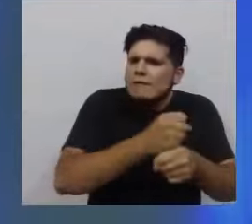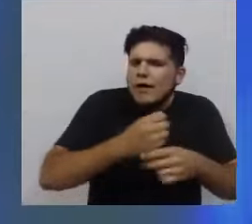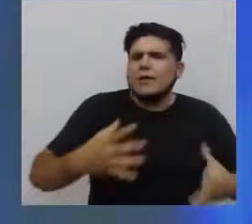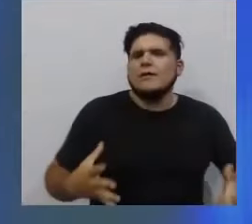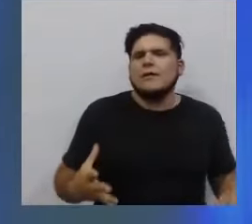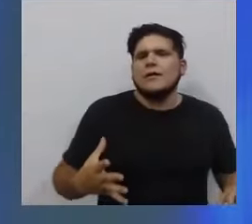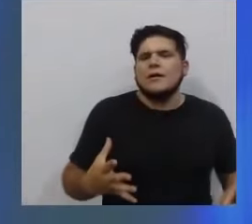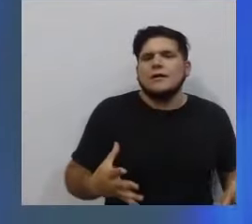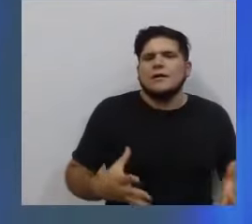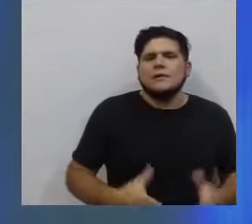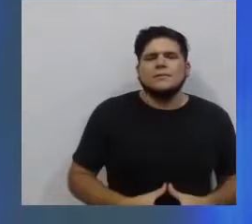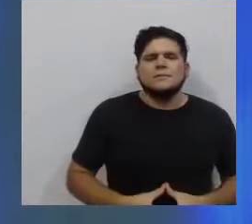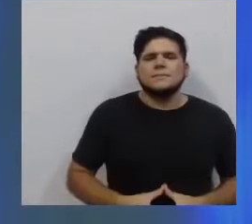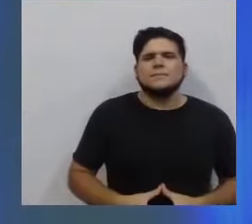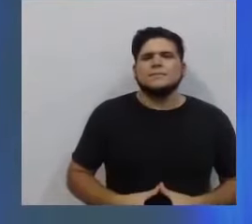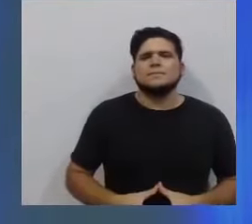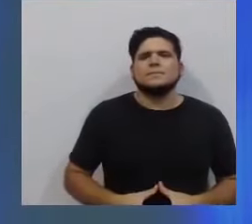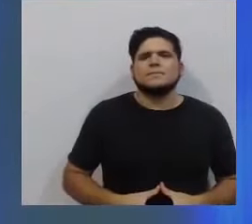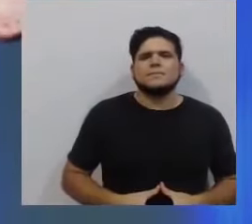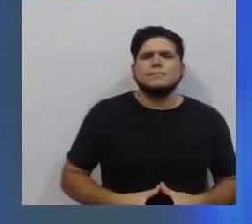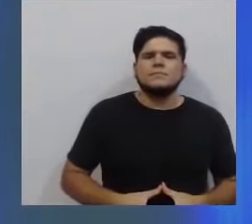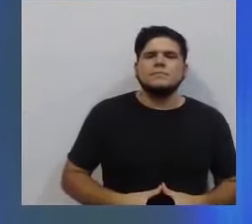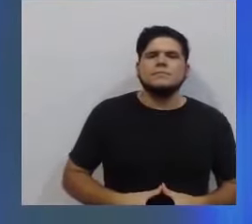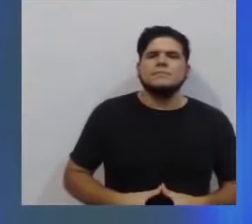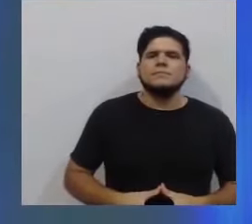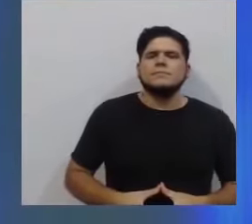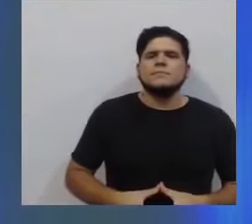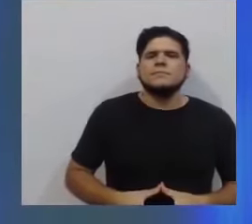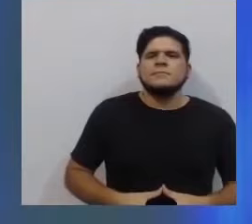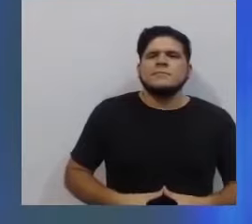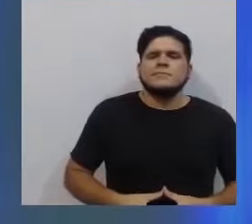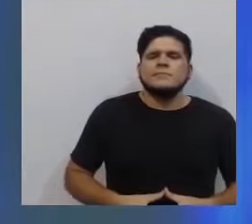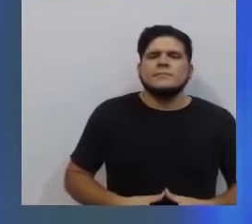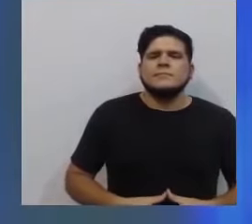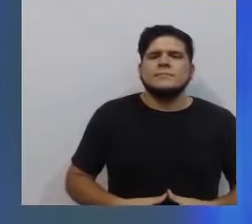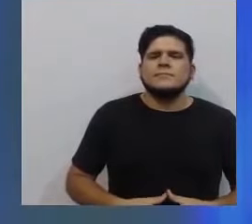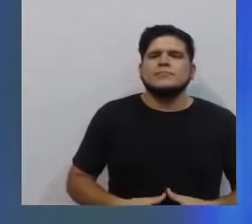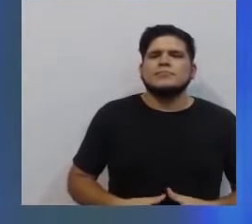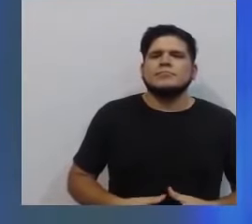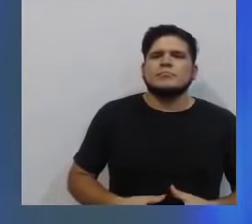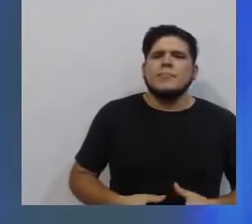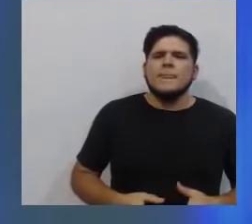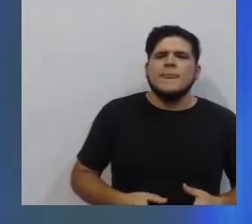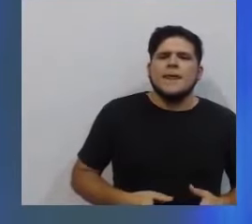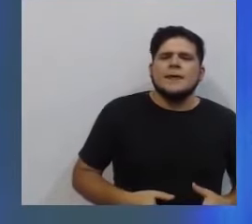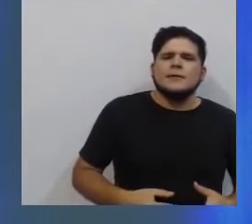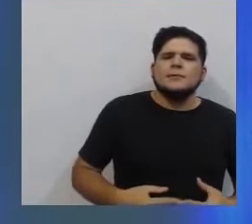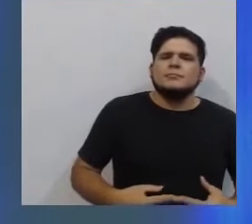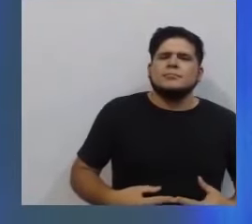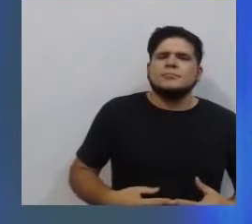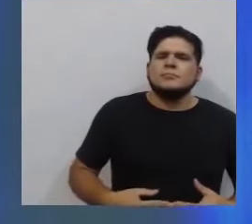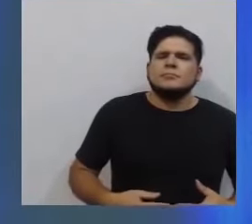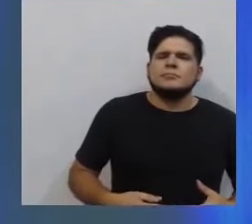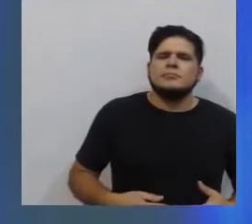y yo no sé si alguno no se acercó y le dijo y josué a la final se va a abrir el jordano no se va a abrir